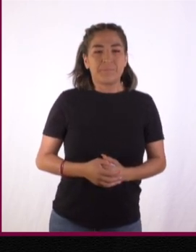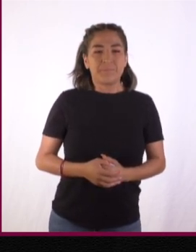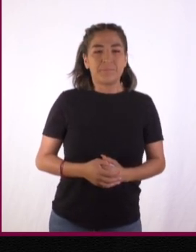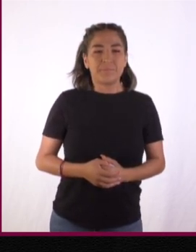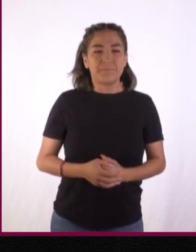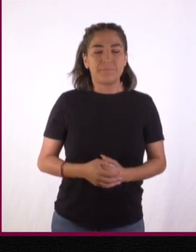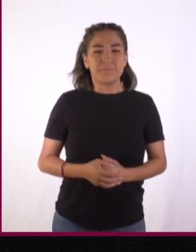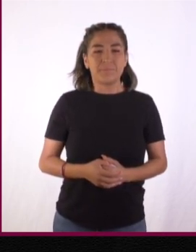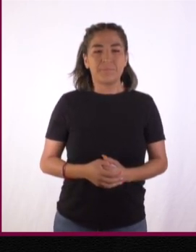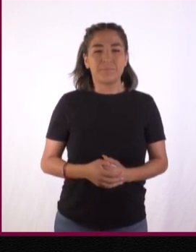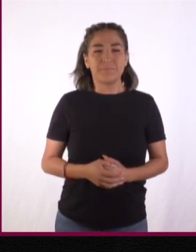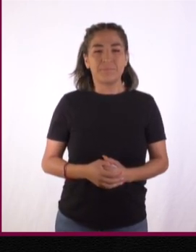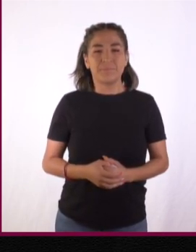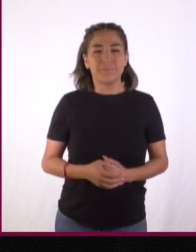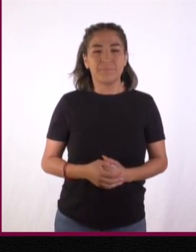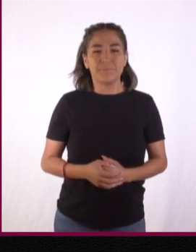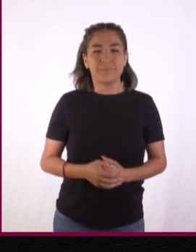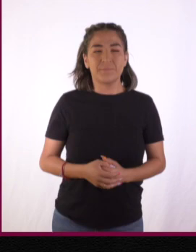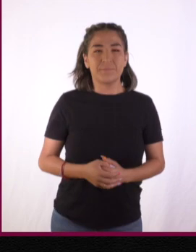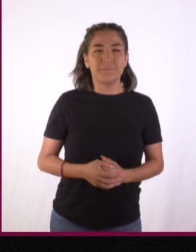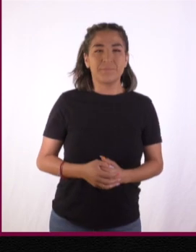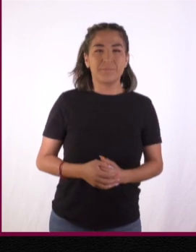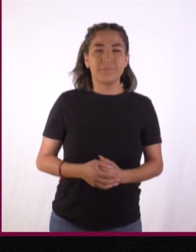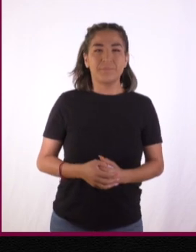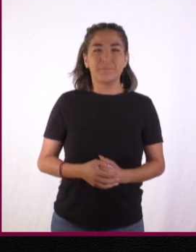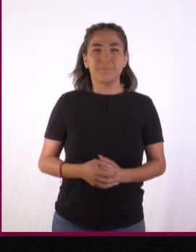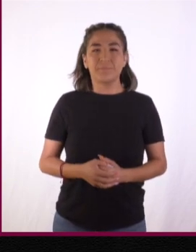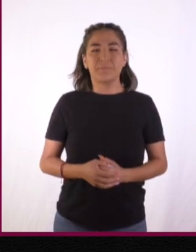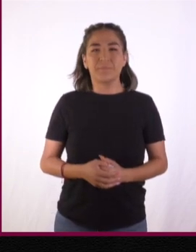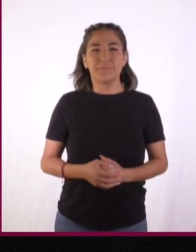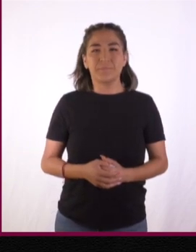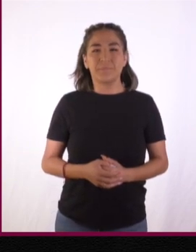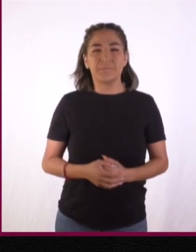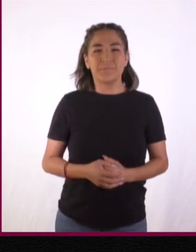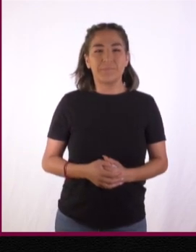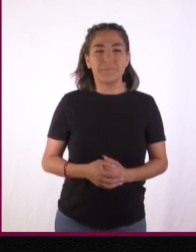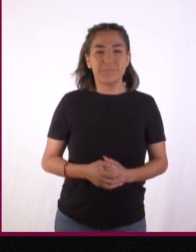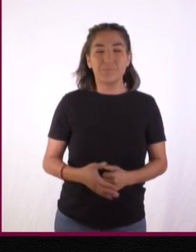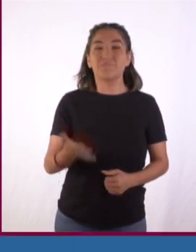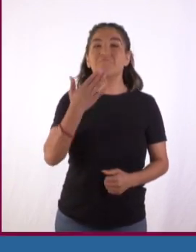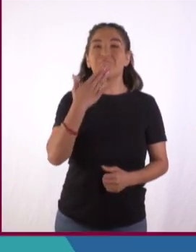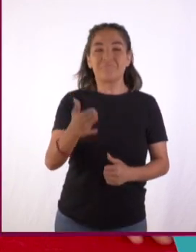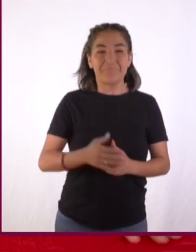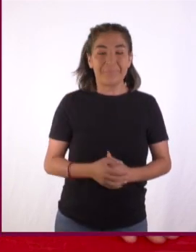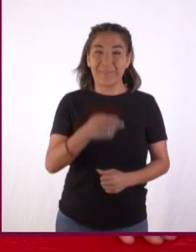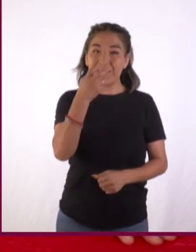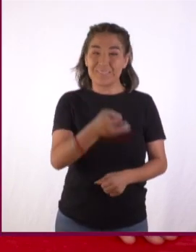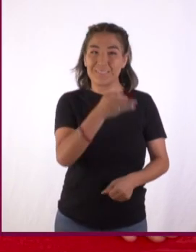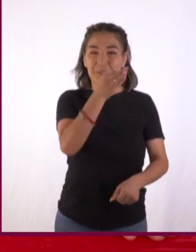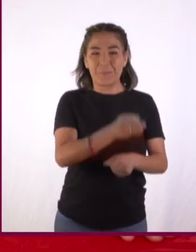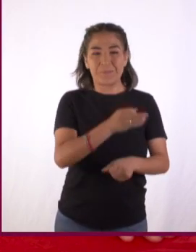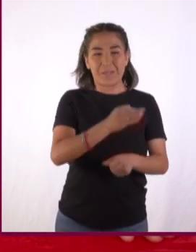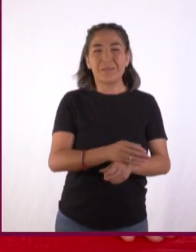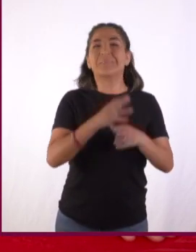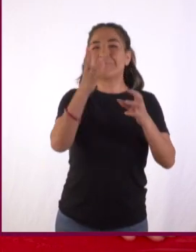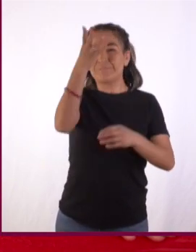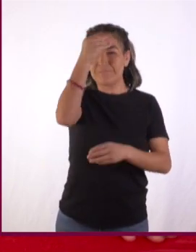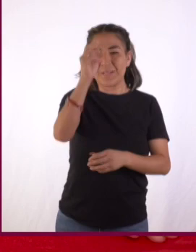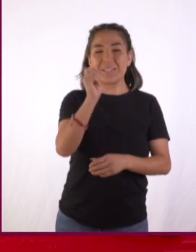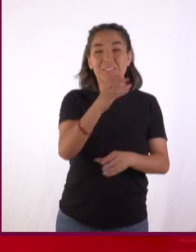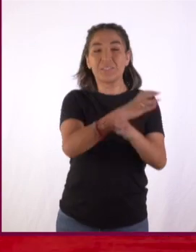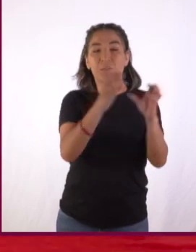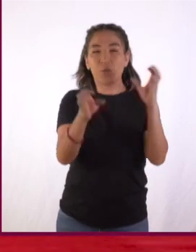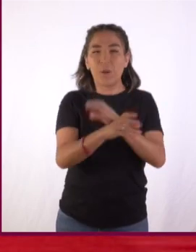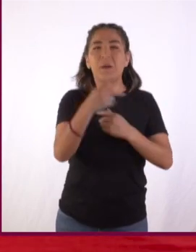otras ciencias, debido a que sus leyes son absolutamente certeras e indiscutibles. Muy bien, Ernesto. Con este episodio